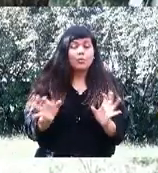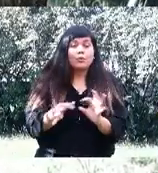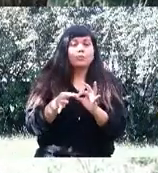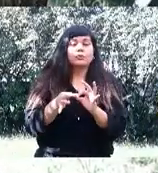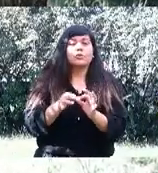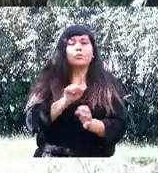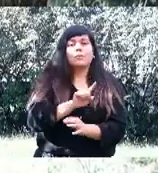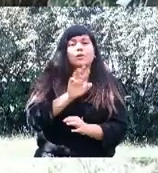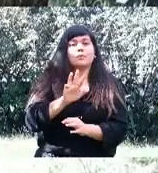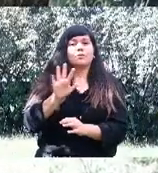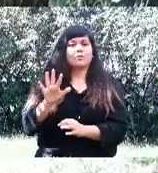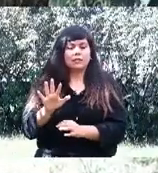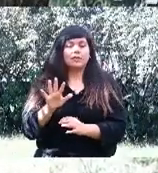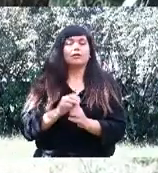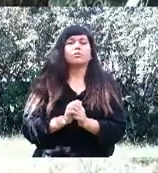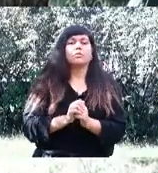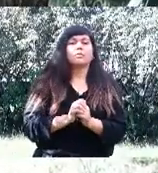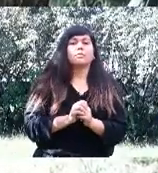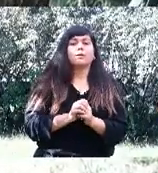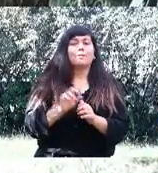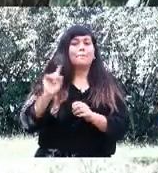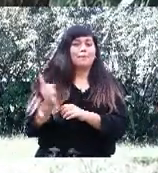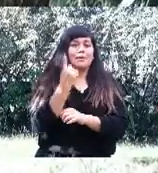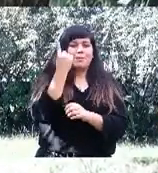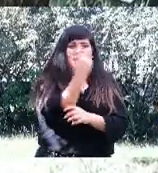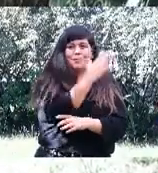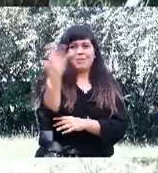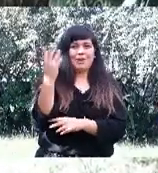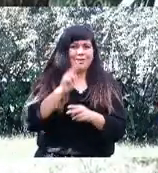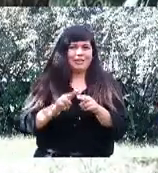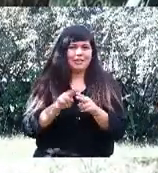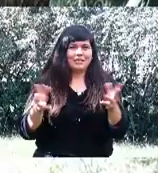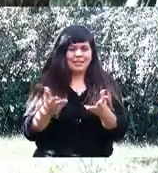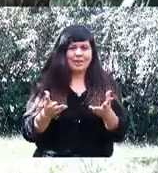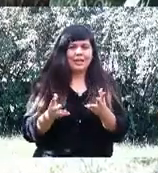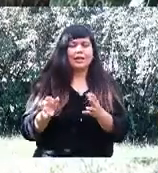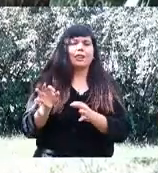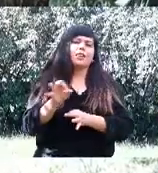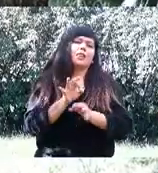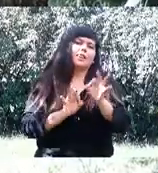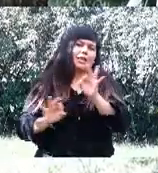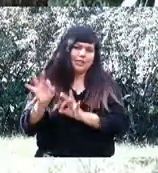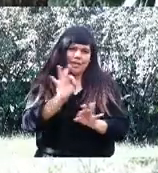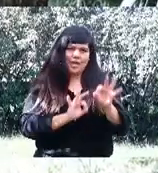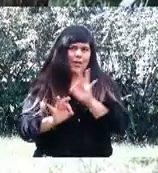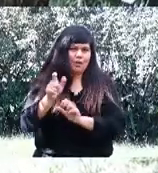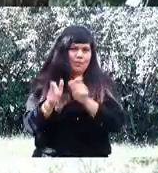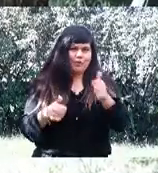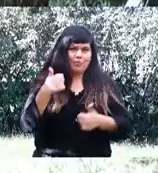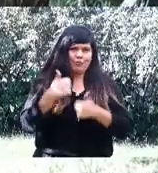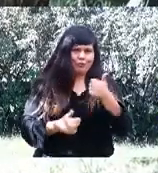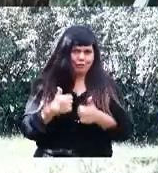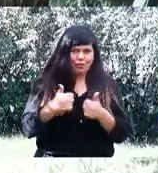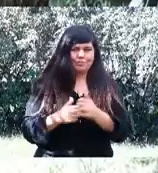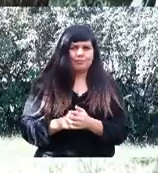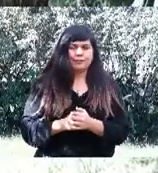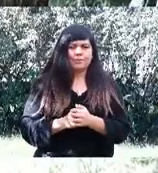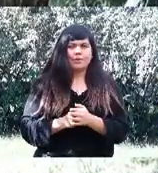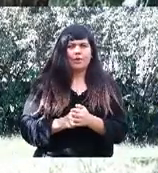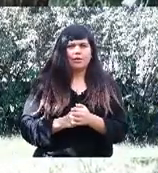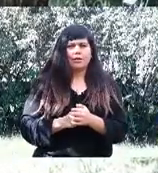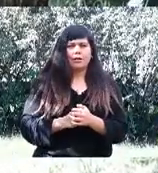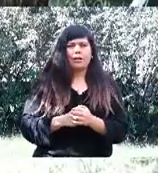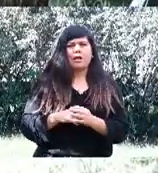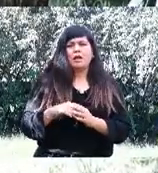95 los primeros que se instalan Dentro de este parque somos los diseñadores los más Quizás más